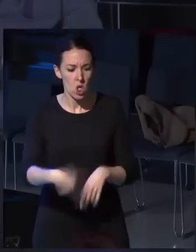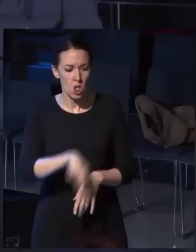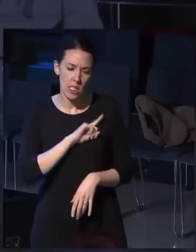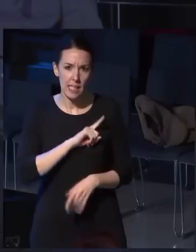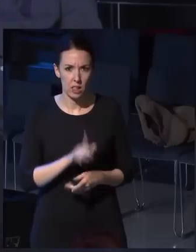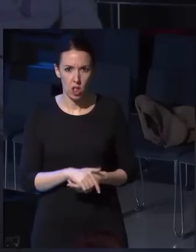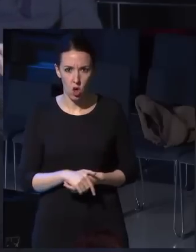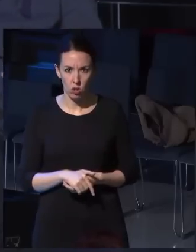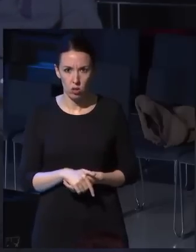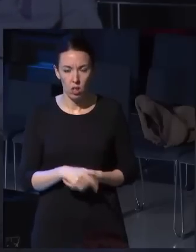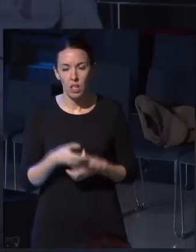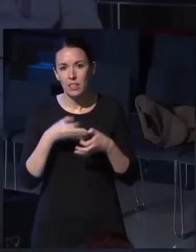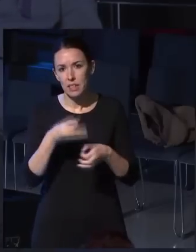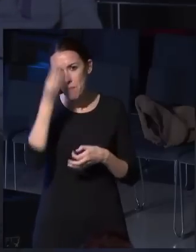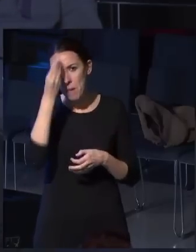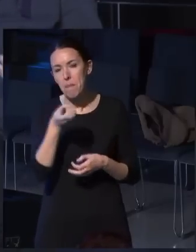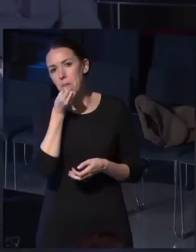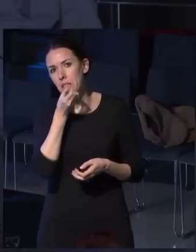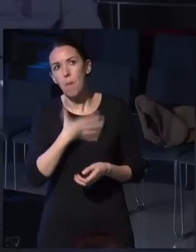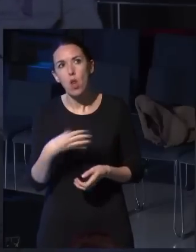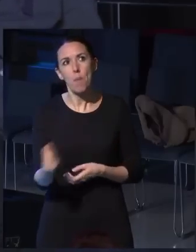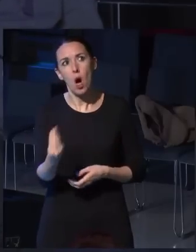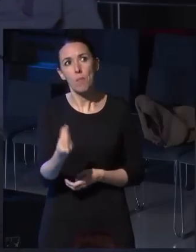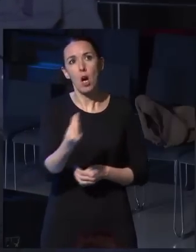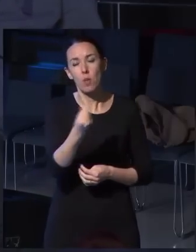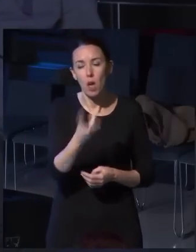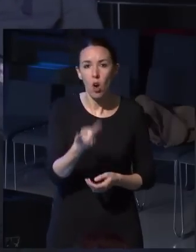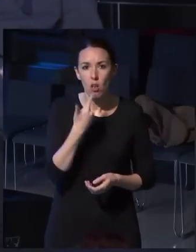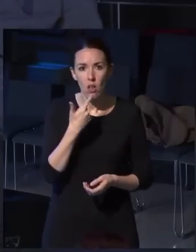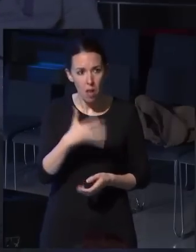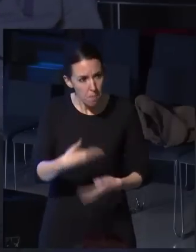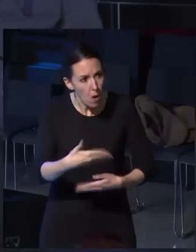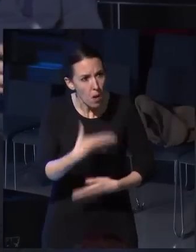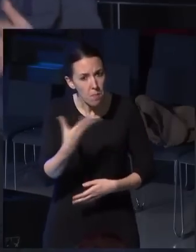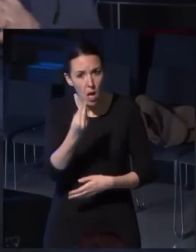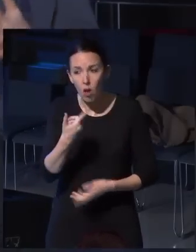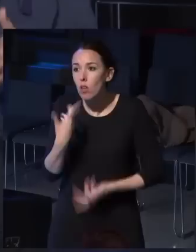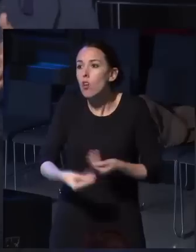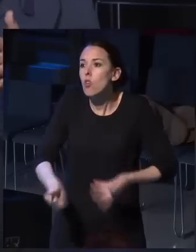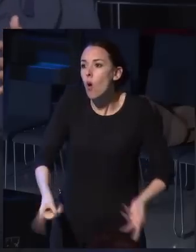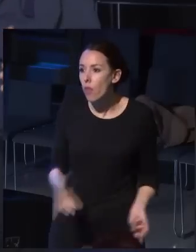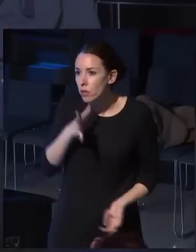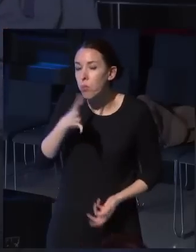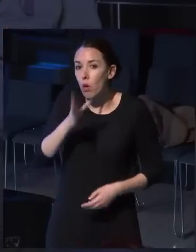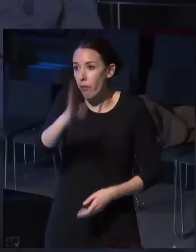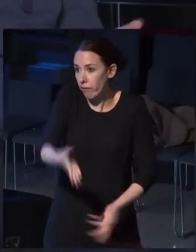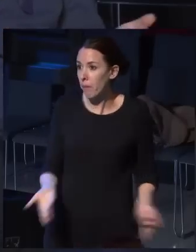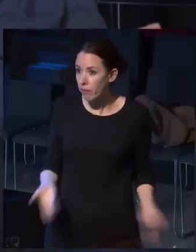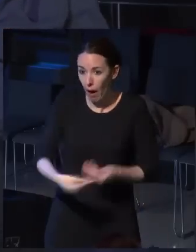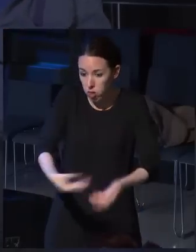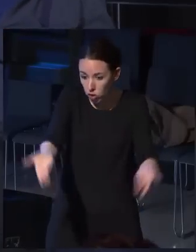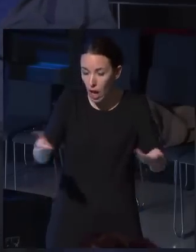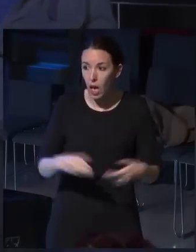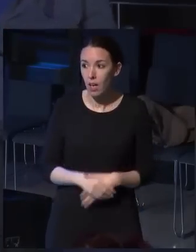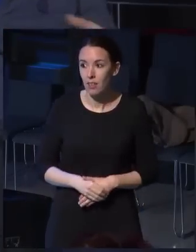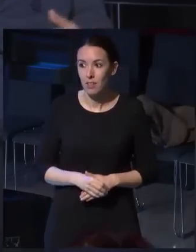él siempre piensa que lo pueden hacer mejor, ¿no? Yo siempre dice, lo voy a hacer mejor, entonces ¿por qué no lo haces? ¿Por qué no lo haces mejor directamente, ¿no?